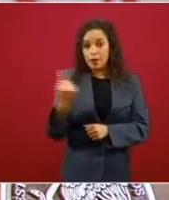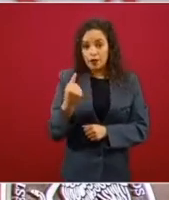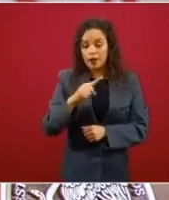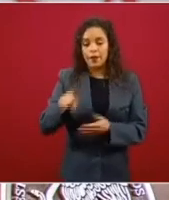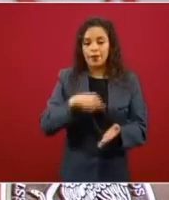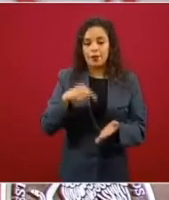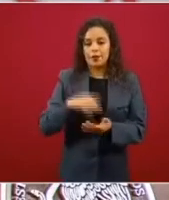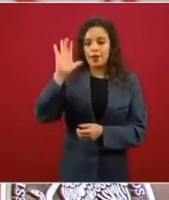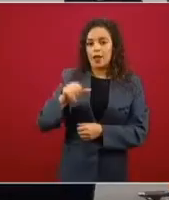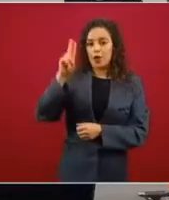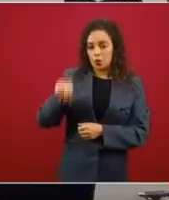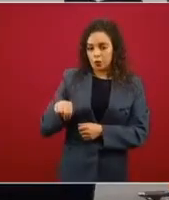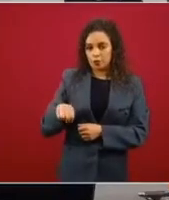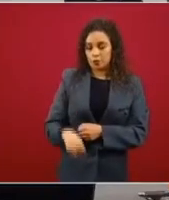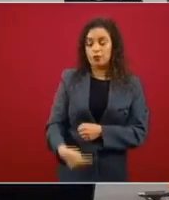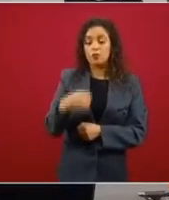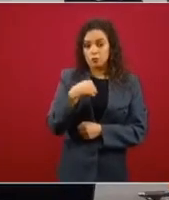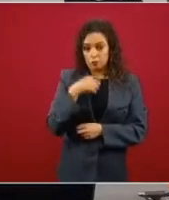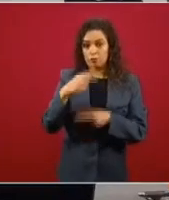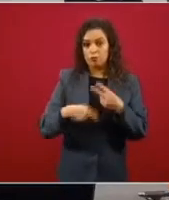Voy a cuidarme.